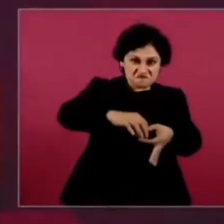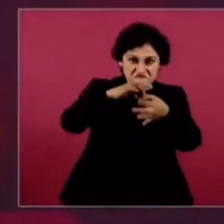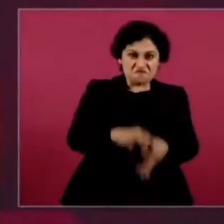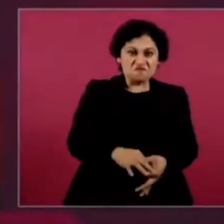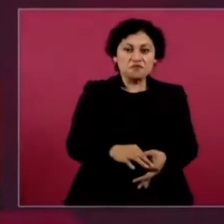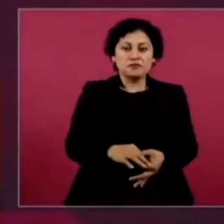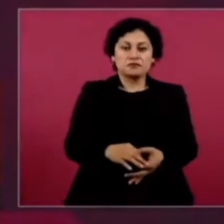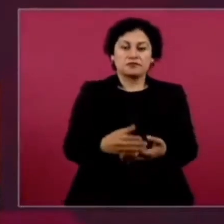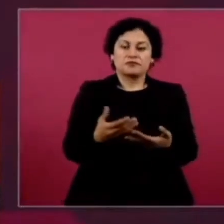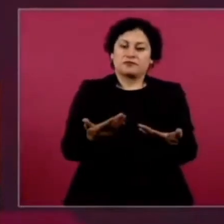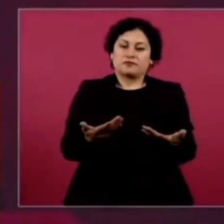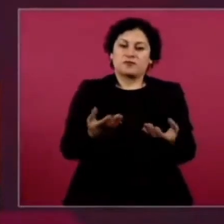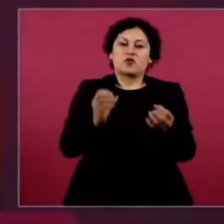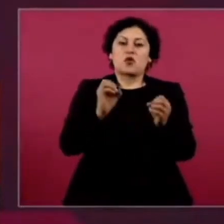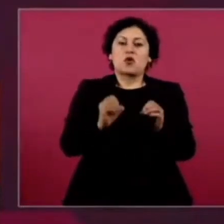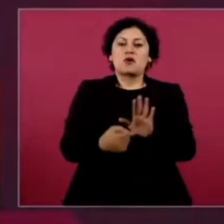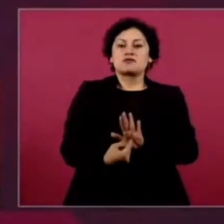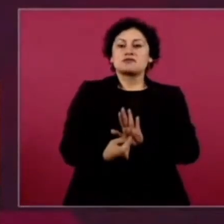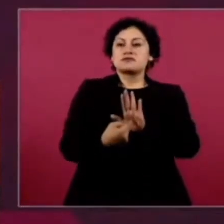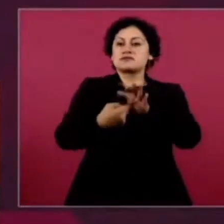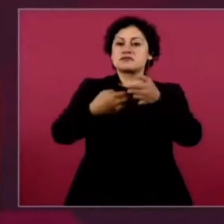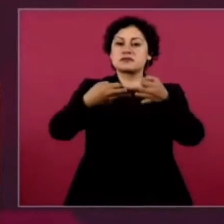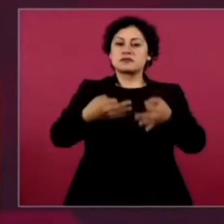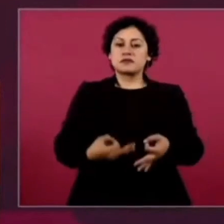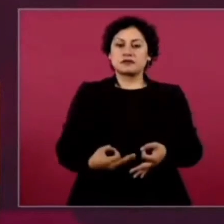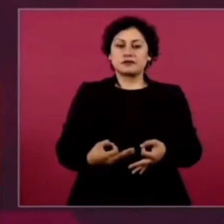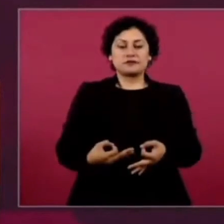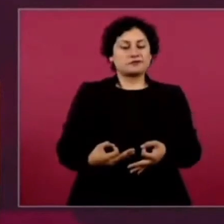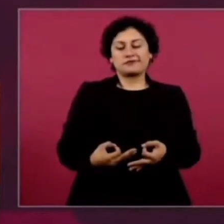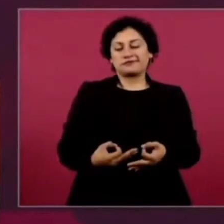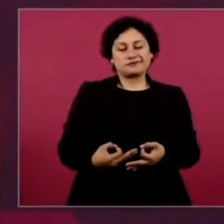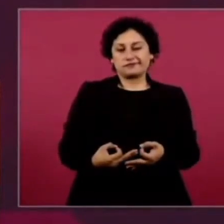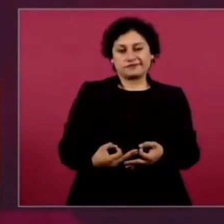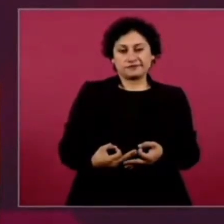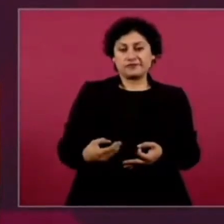separan de nosotros.